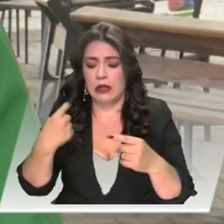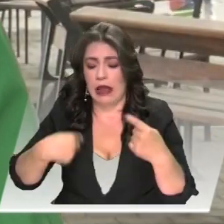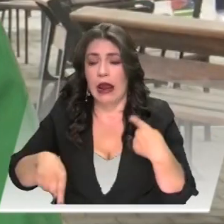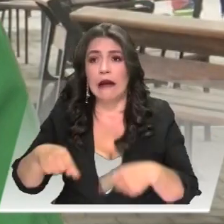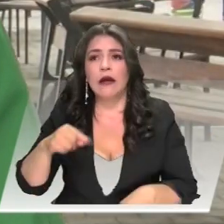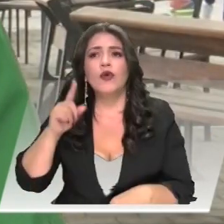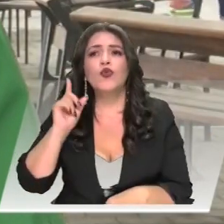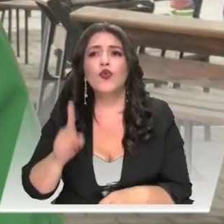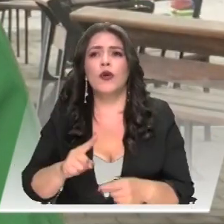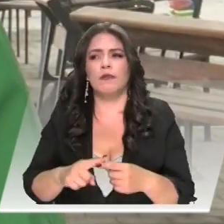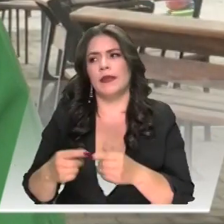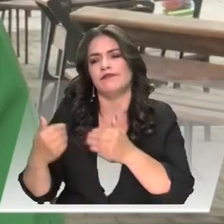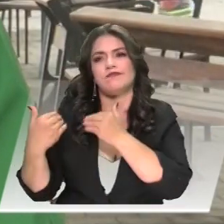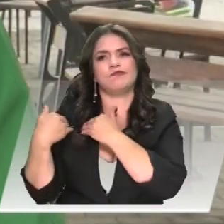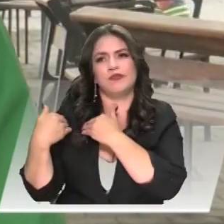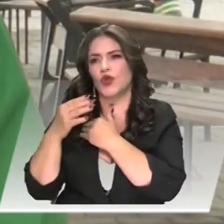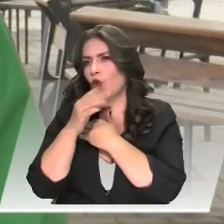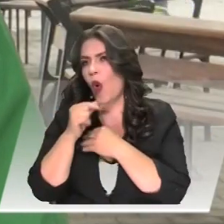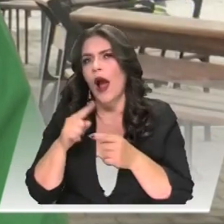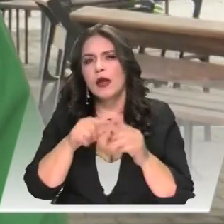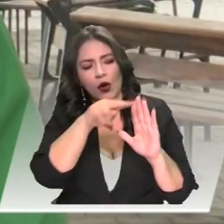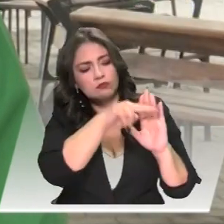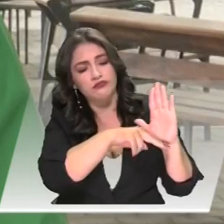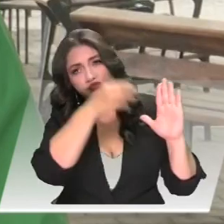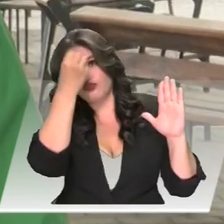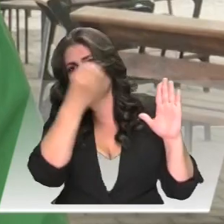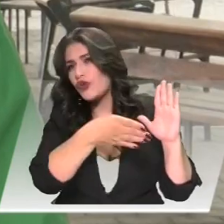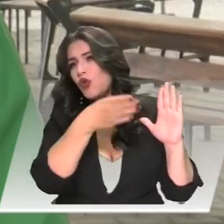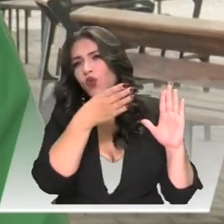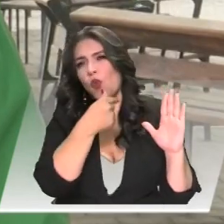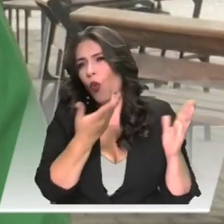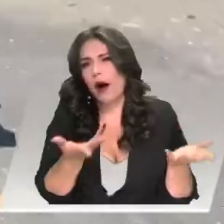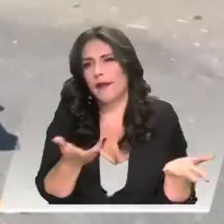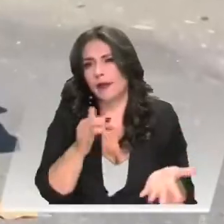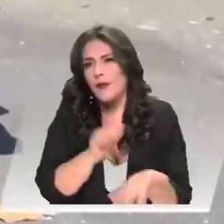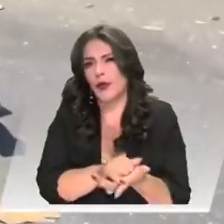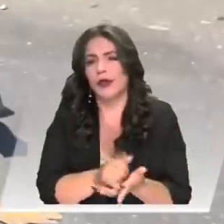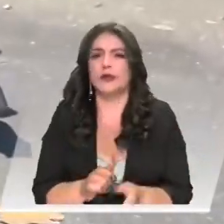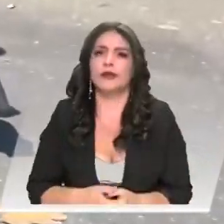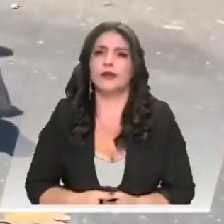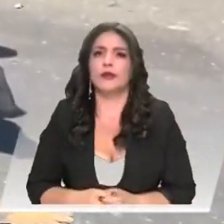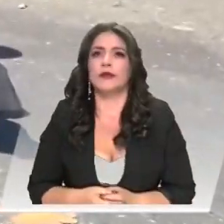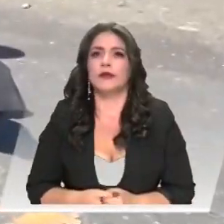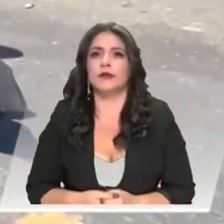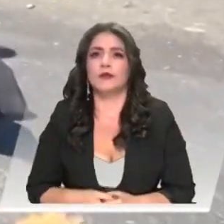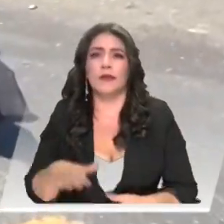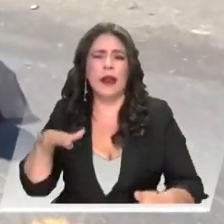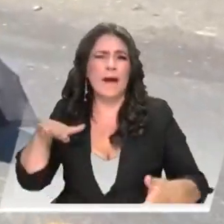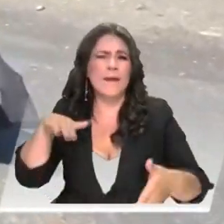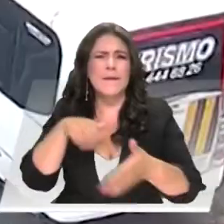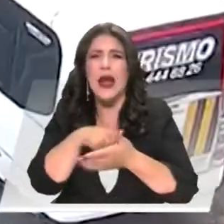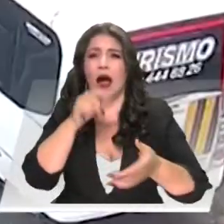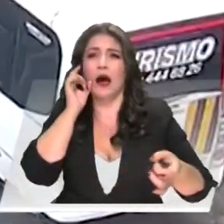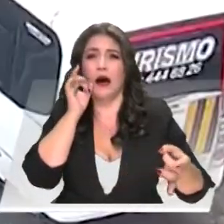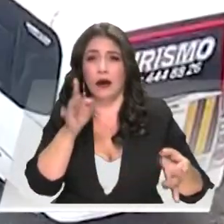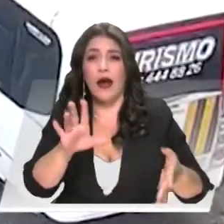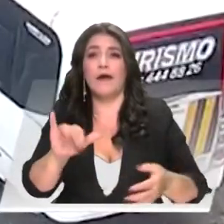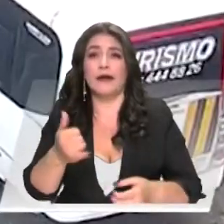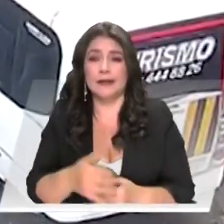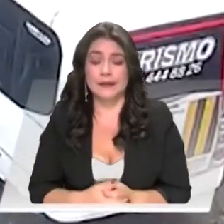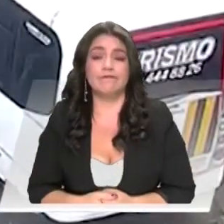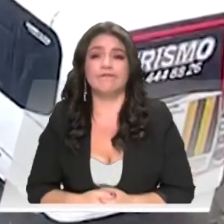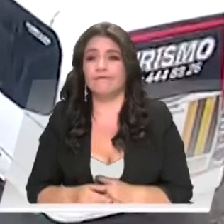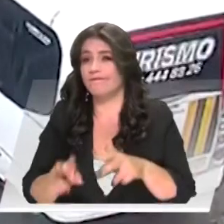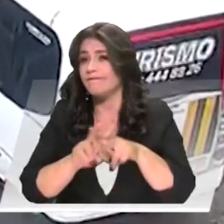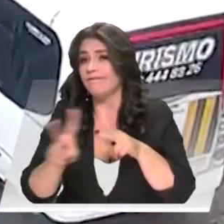por irresponsabilidad o incumplimiento de las normas de tránsito de los actores viales. La velocidad es uno de los factores que más incide en la accidentalidad en